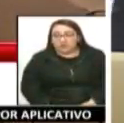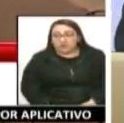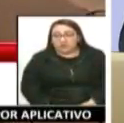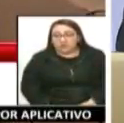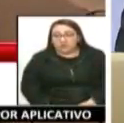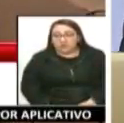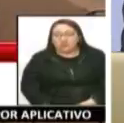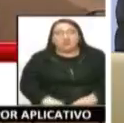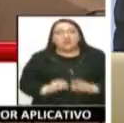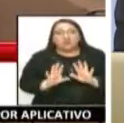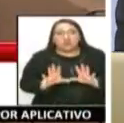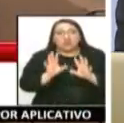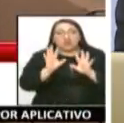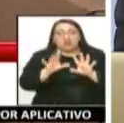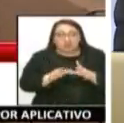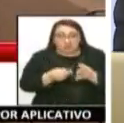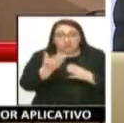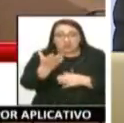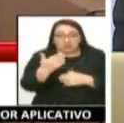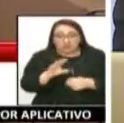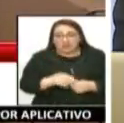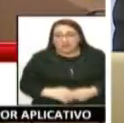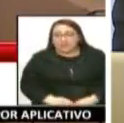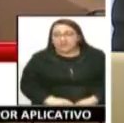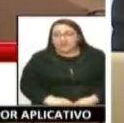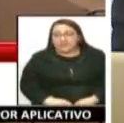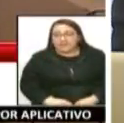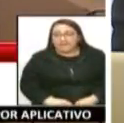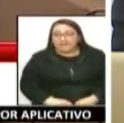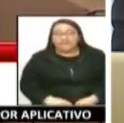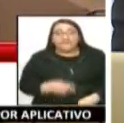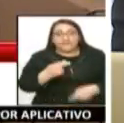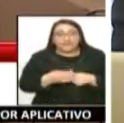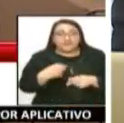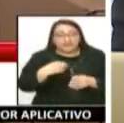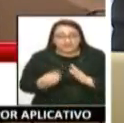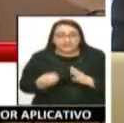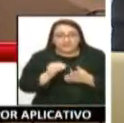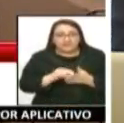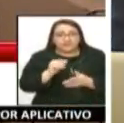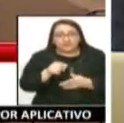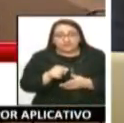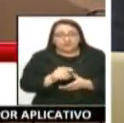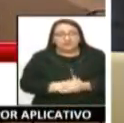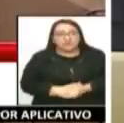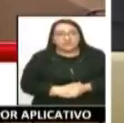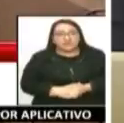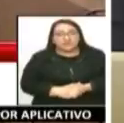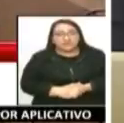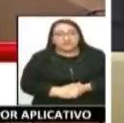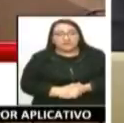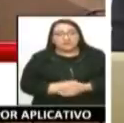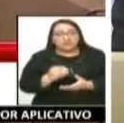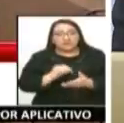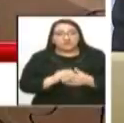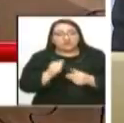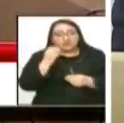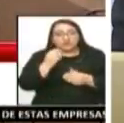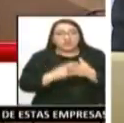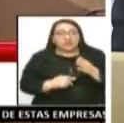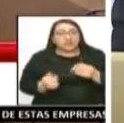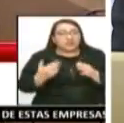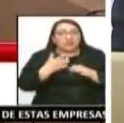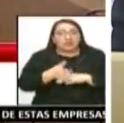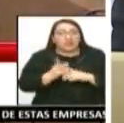establecía un número fijo de parlamentarios. Y fue lo que propuso precisamente para esta reforma en la Constitución, establecer un